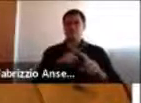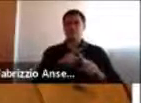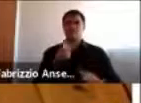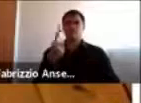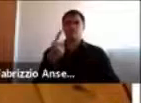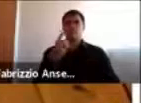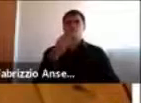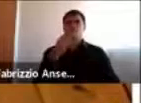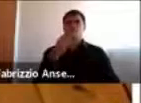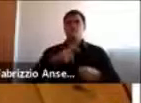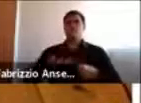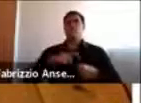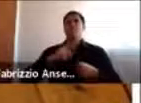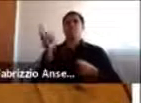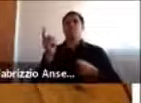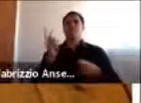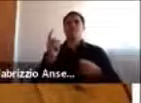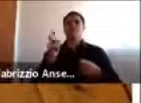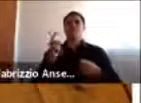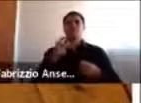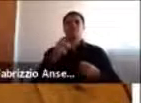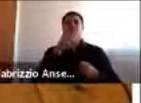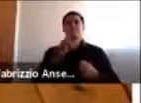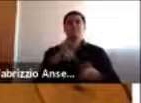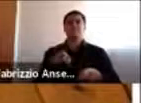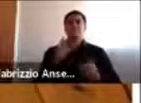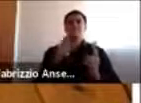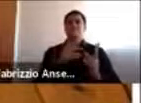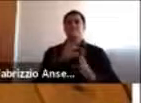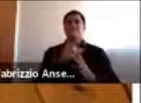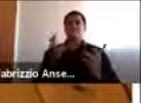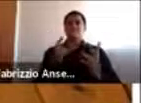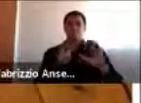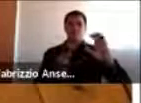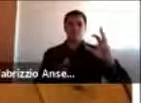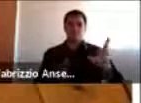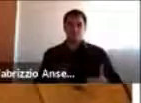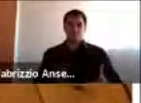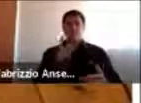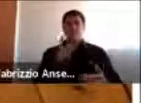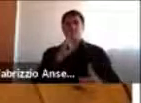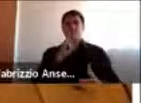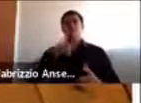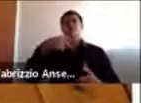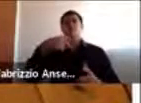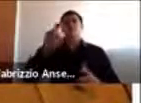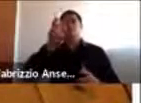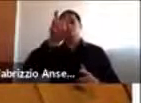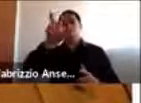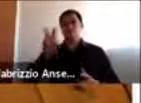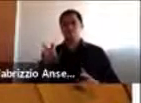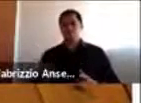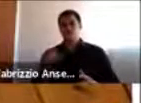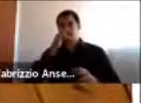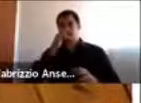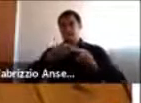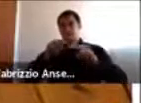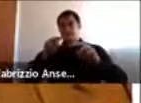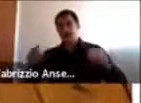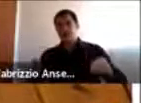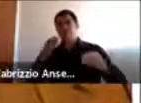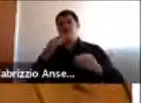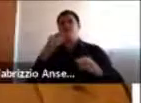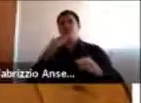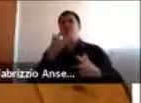esta característica de acá y además apareció el mercado y apareció el libro de stickers eso significa que el niño